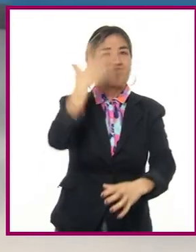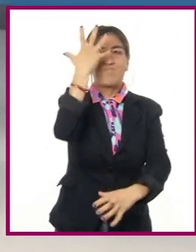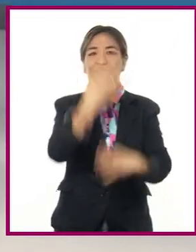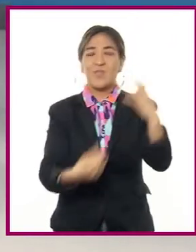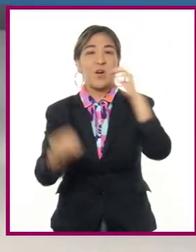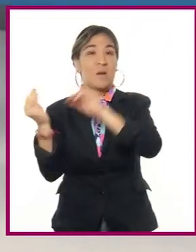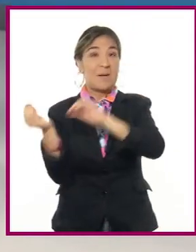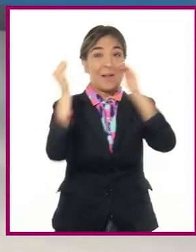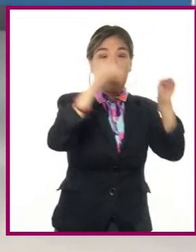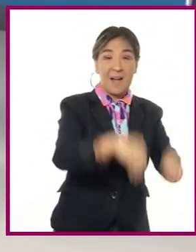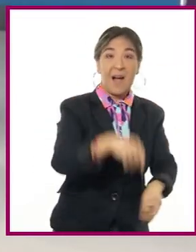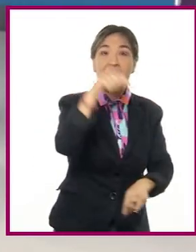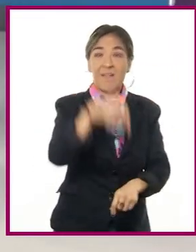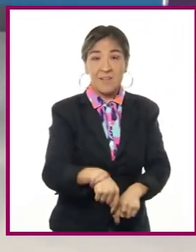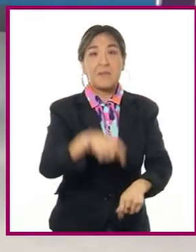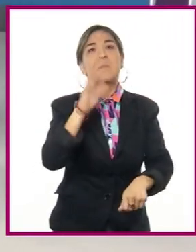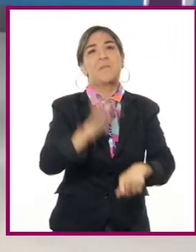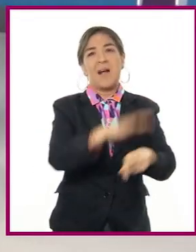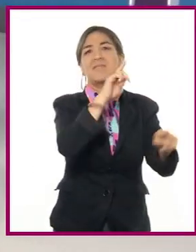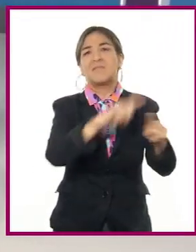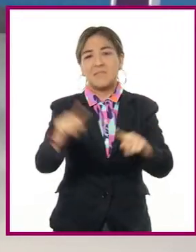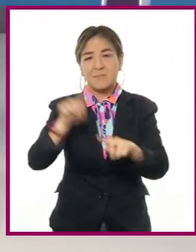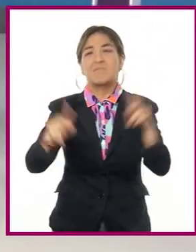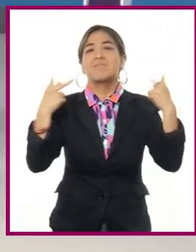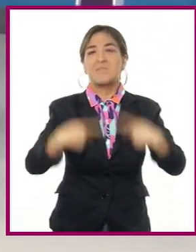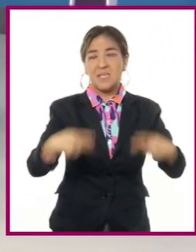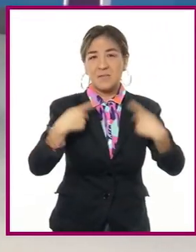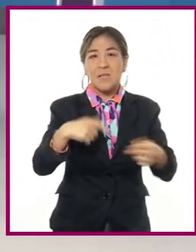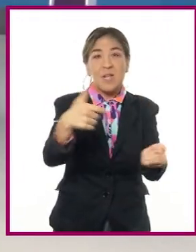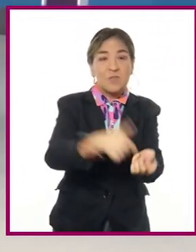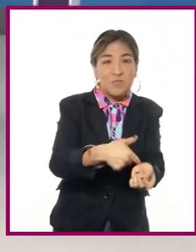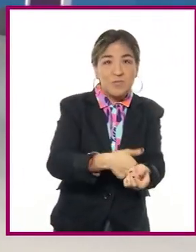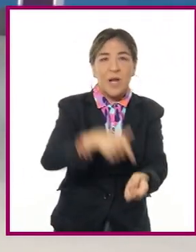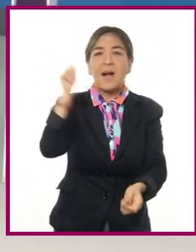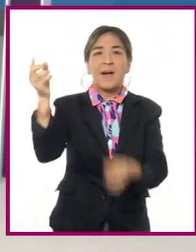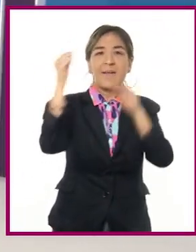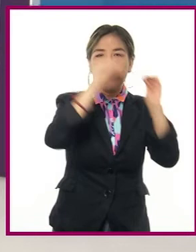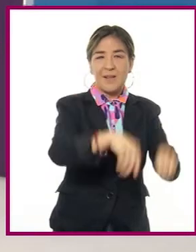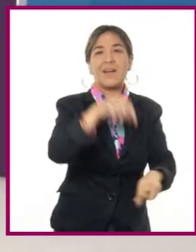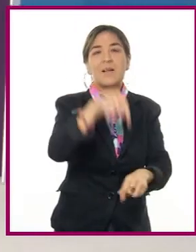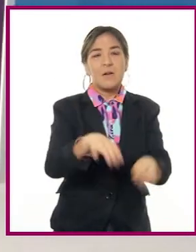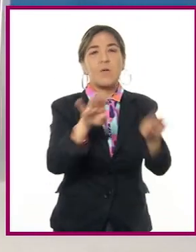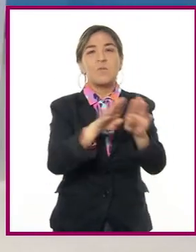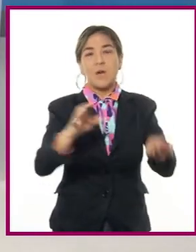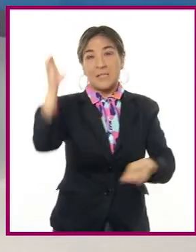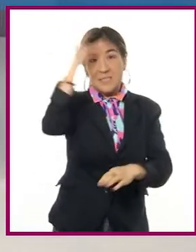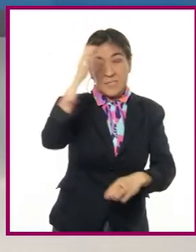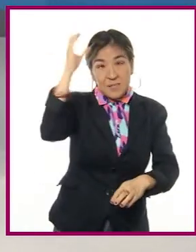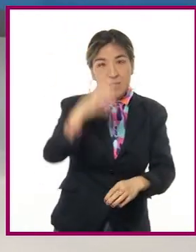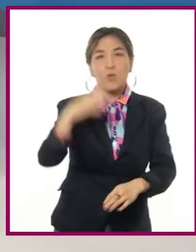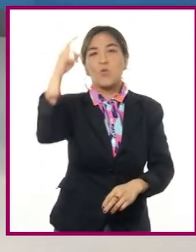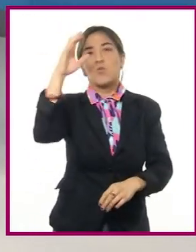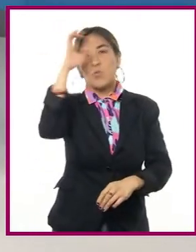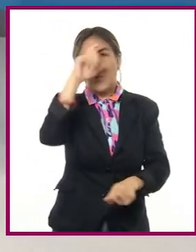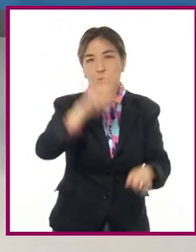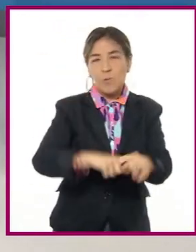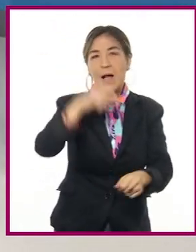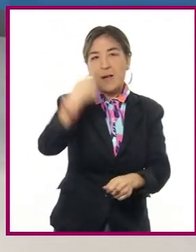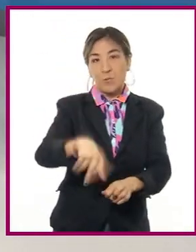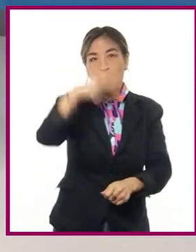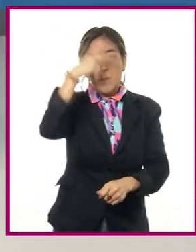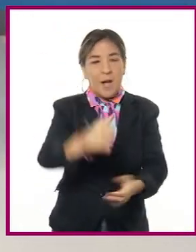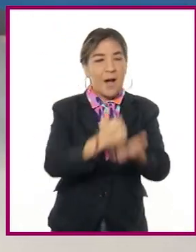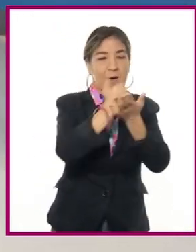recibió a una cantidad importante de refugiados, quienes enriquecieron los campos de la ciencia y la cultura mexicana, ya que